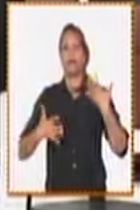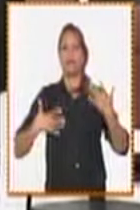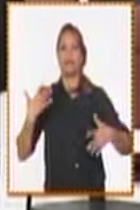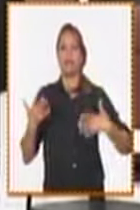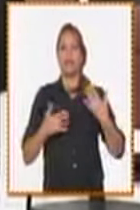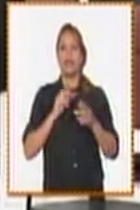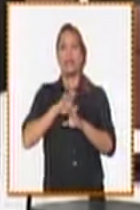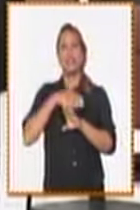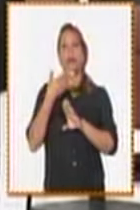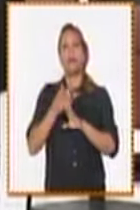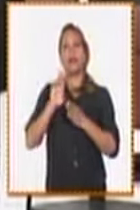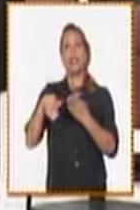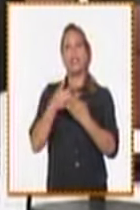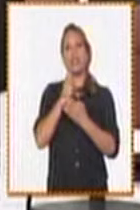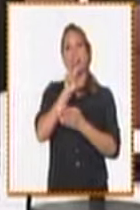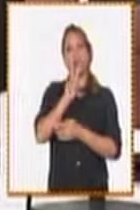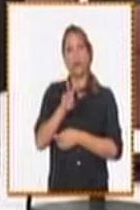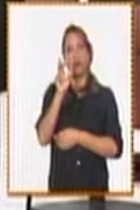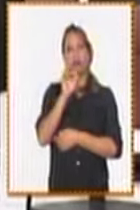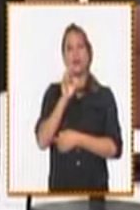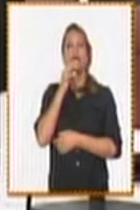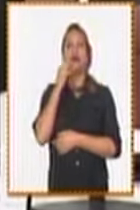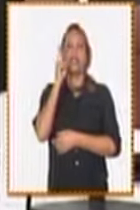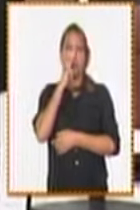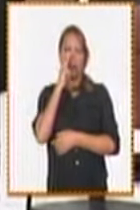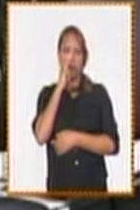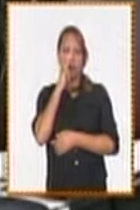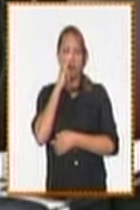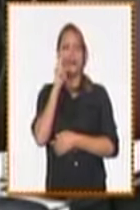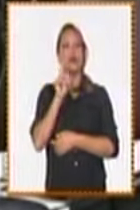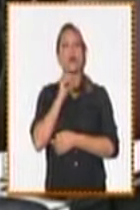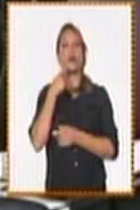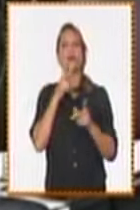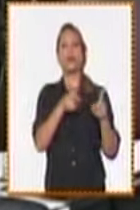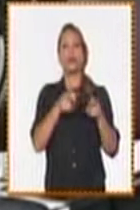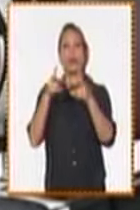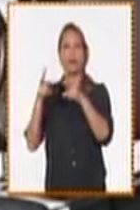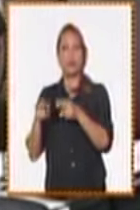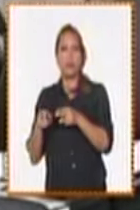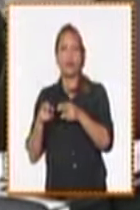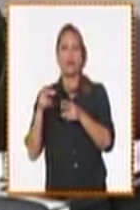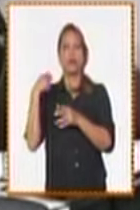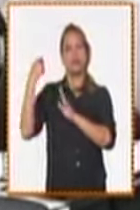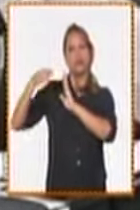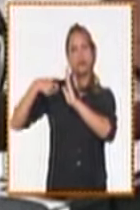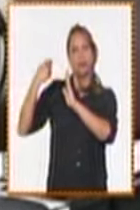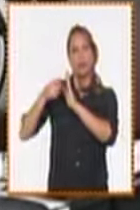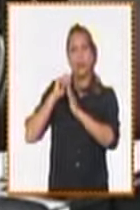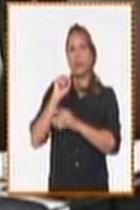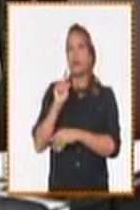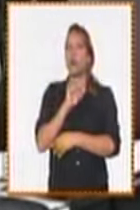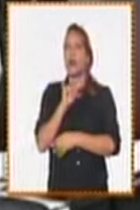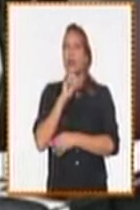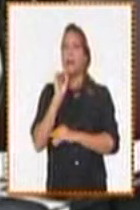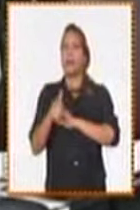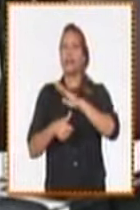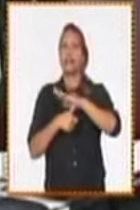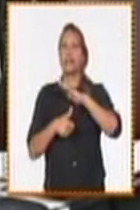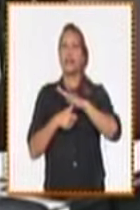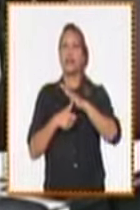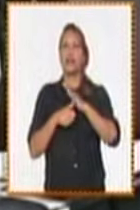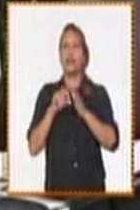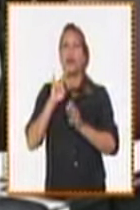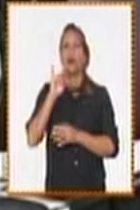Luego, el día 2, estaremos proyectando un documental, Bayamo Intrépido y Natural, de la Asociación de Juan Ramírez, que es el presidente también de la